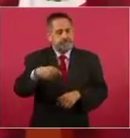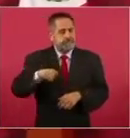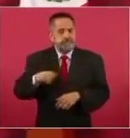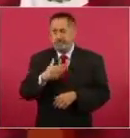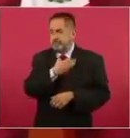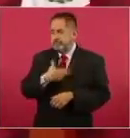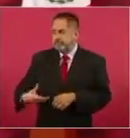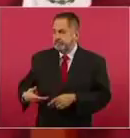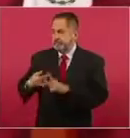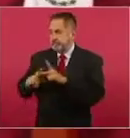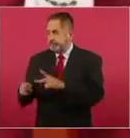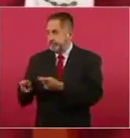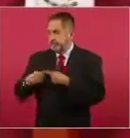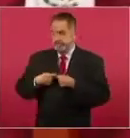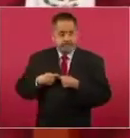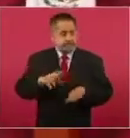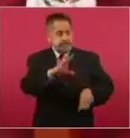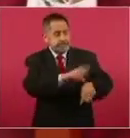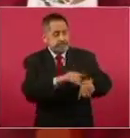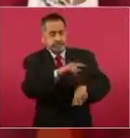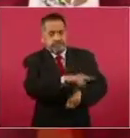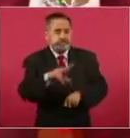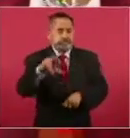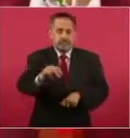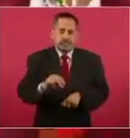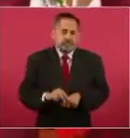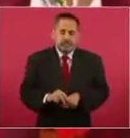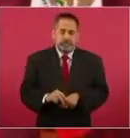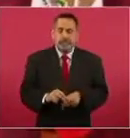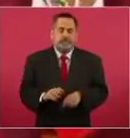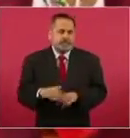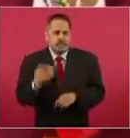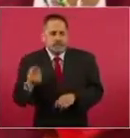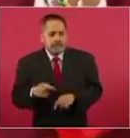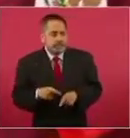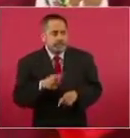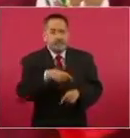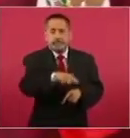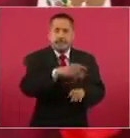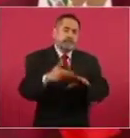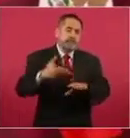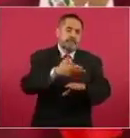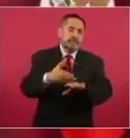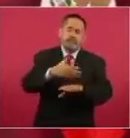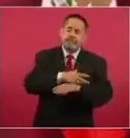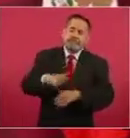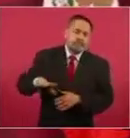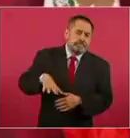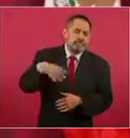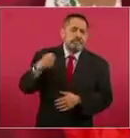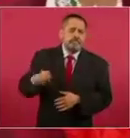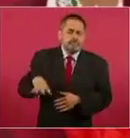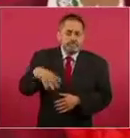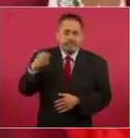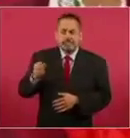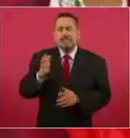porque abusaron ya lo hemos dicho